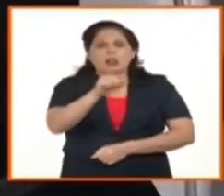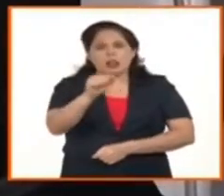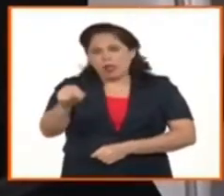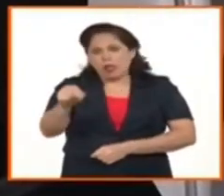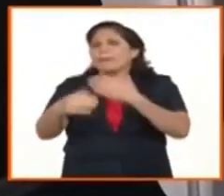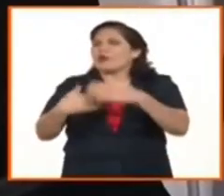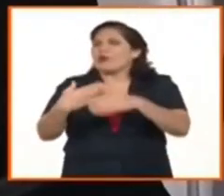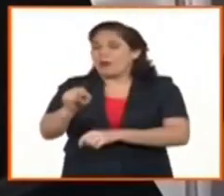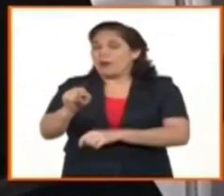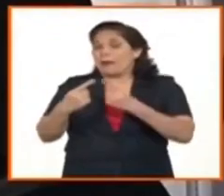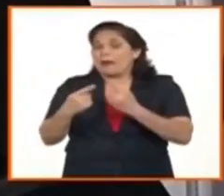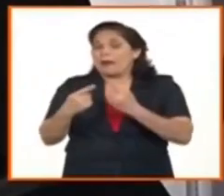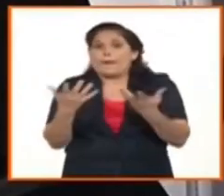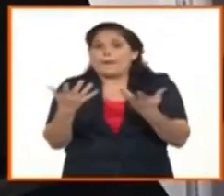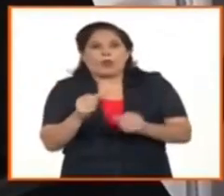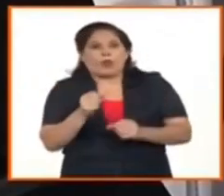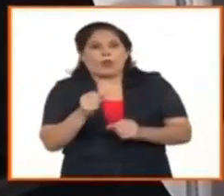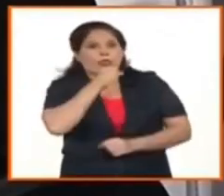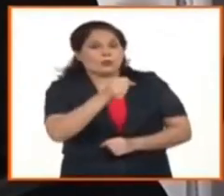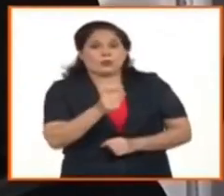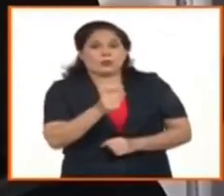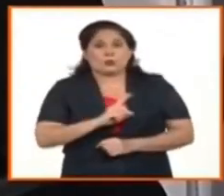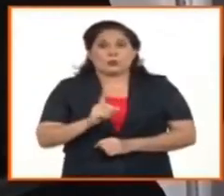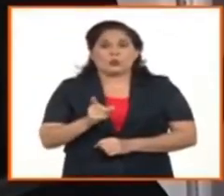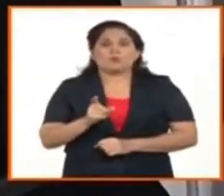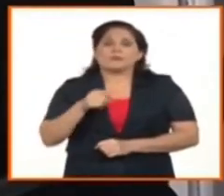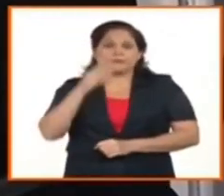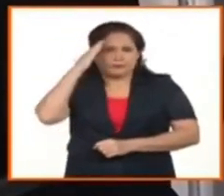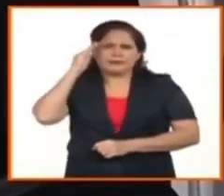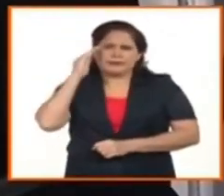además si tenemos en cuenta qué